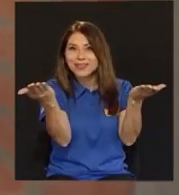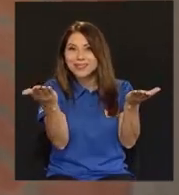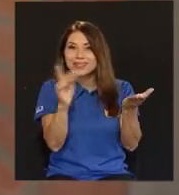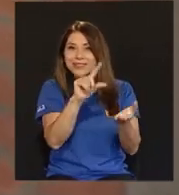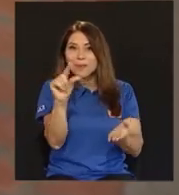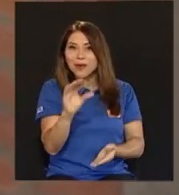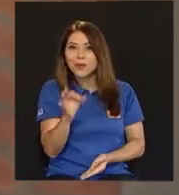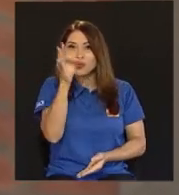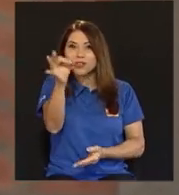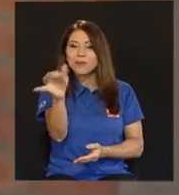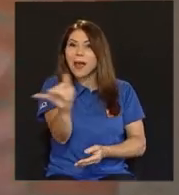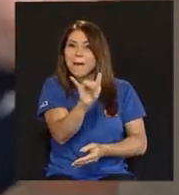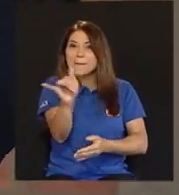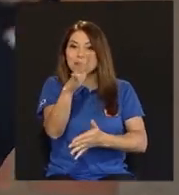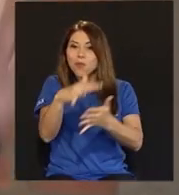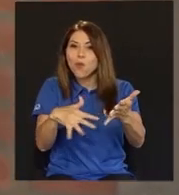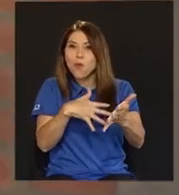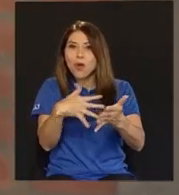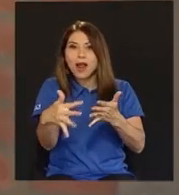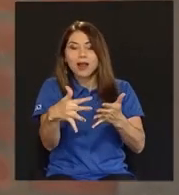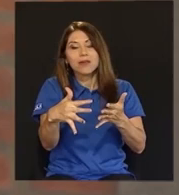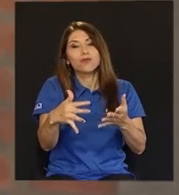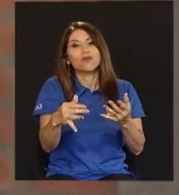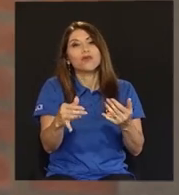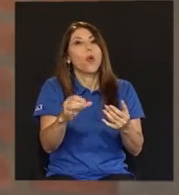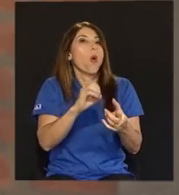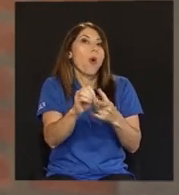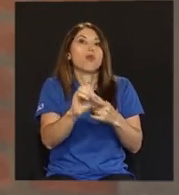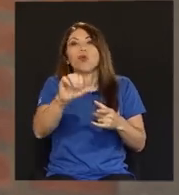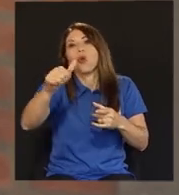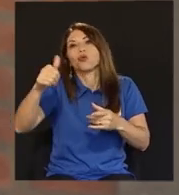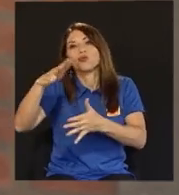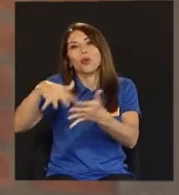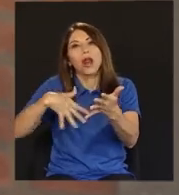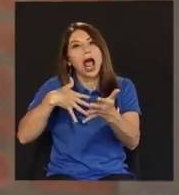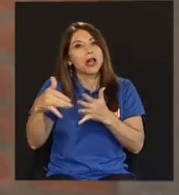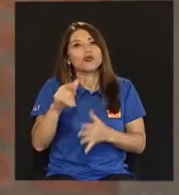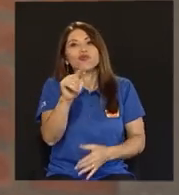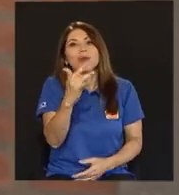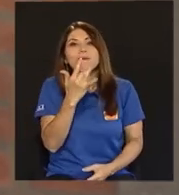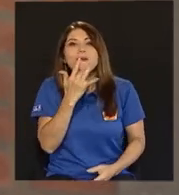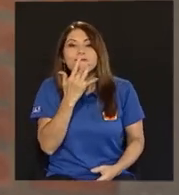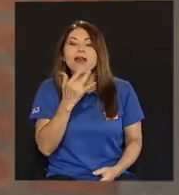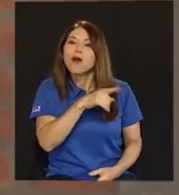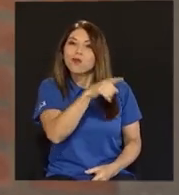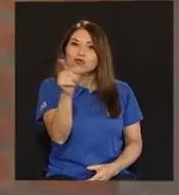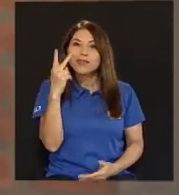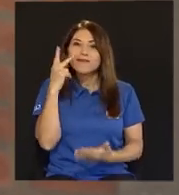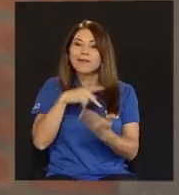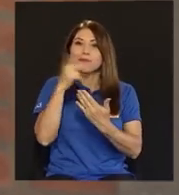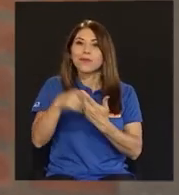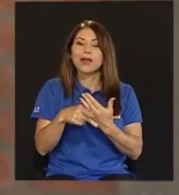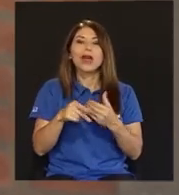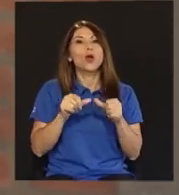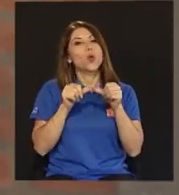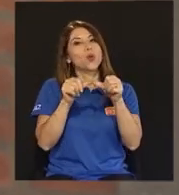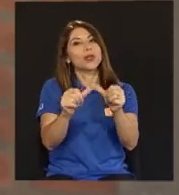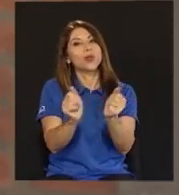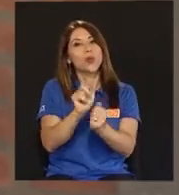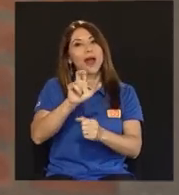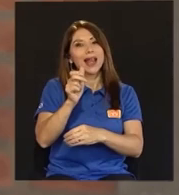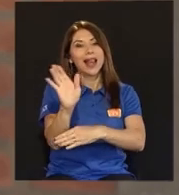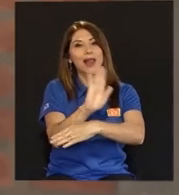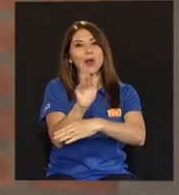en los mismos tiempos y circunstancias o en otros de su escogencia, nos acompañen y quédense con Canal